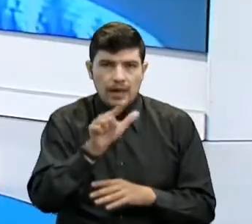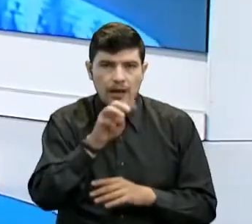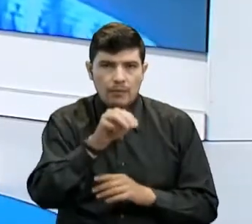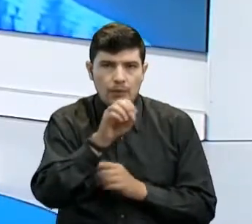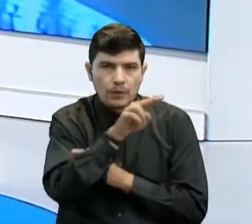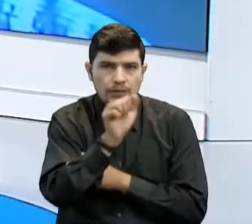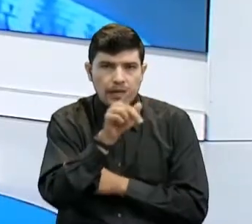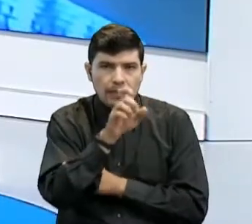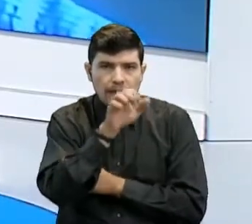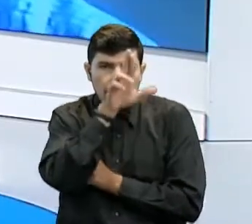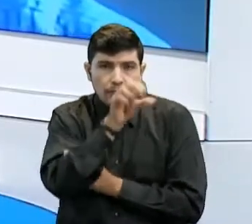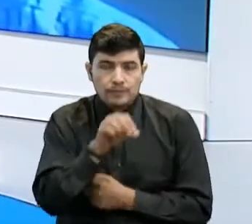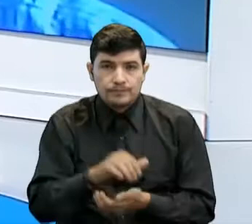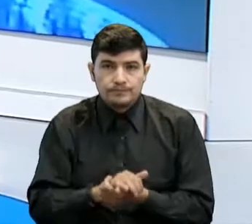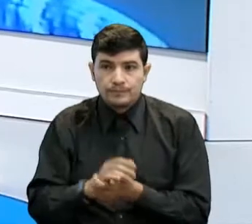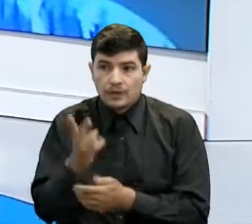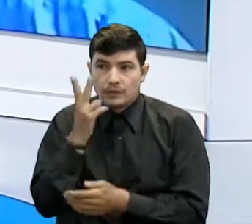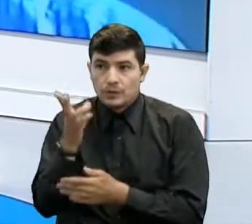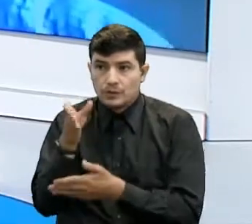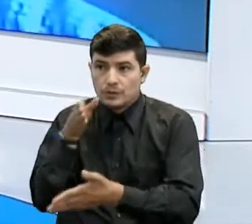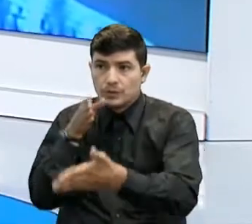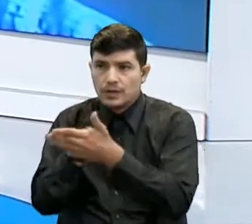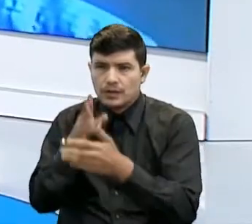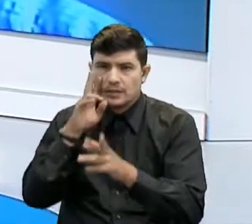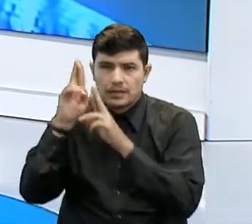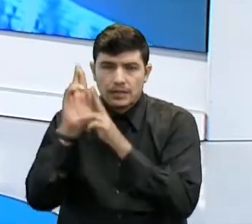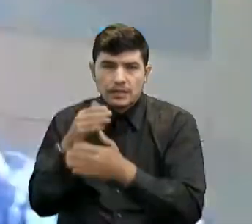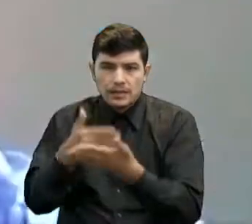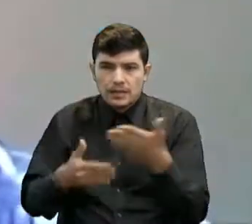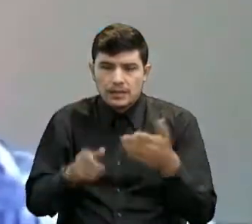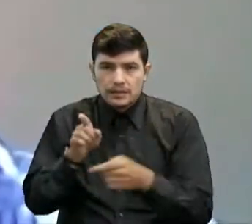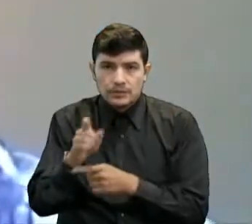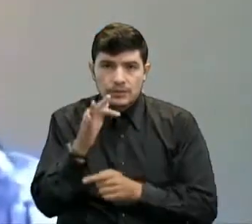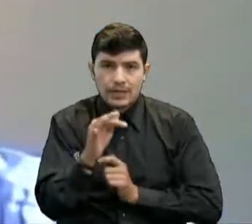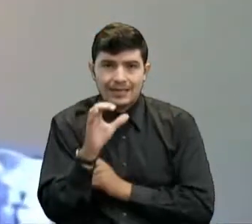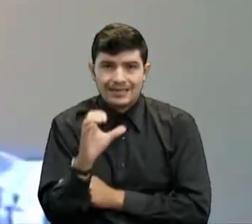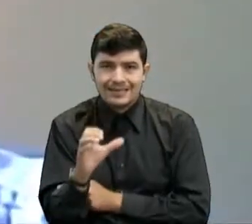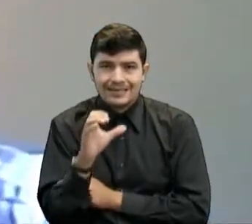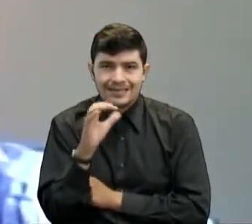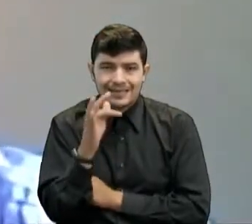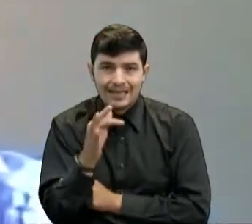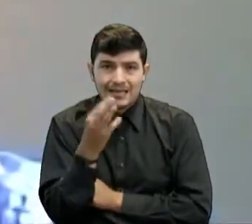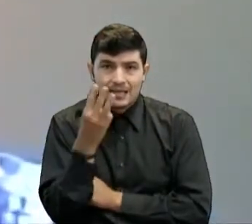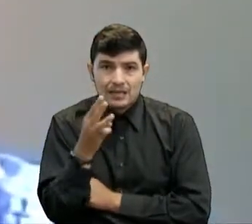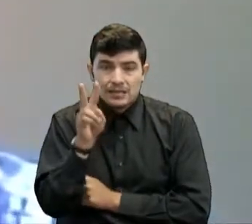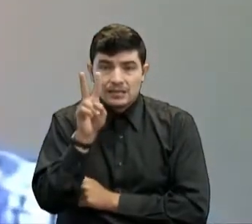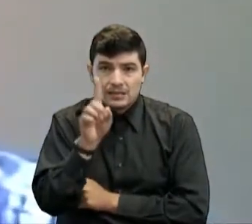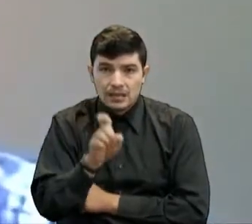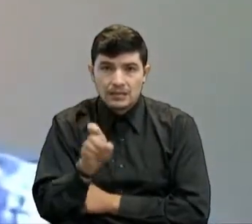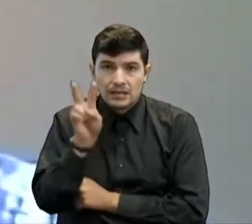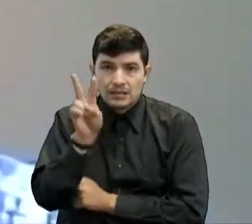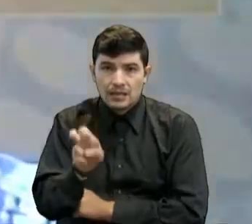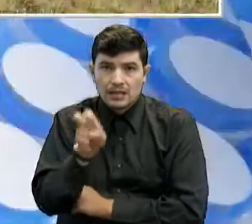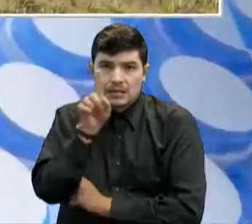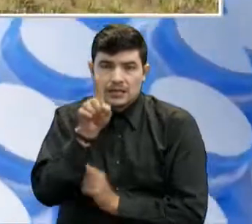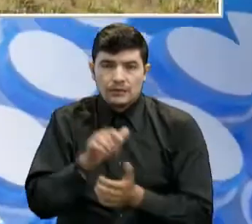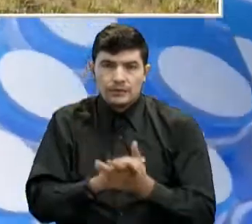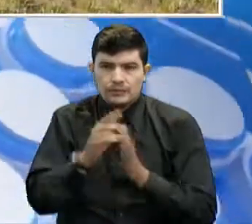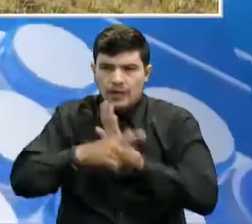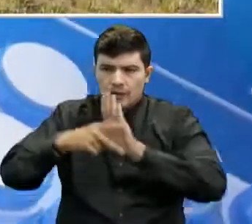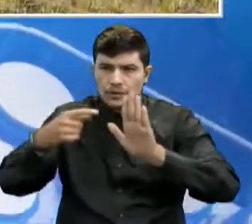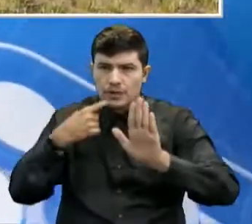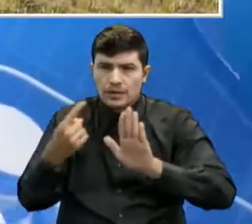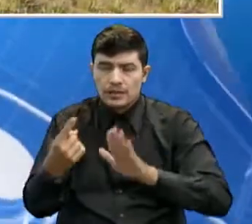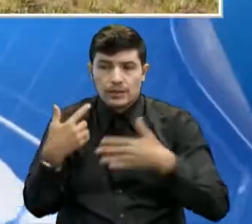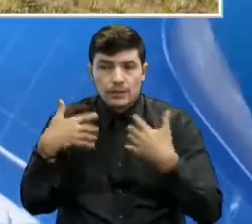estos dos fallos de tutela se fundamentaron en el precedente que sentó la T361. La Corte ha sido contundente al afirmar que los